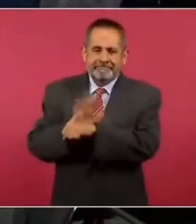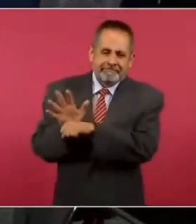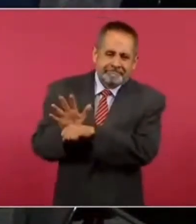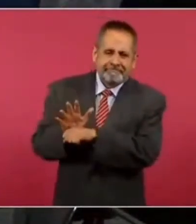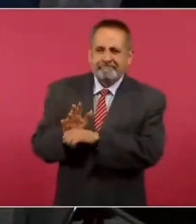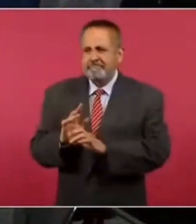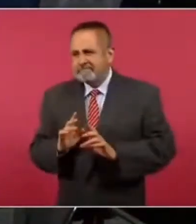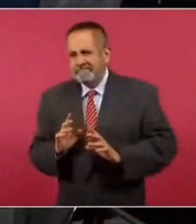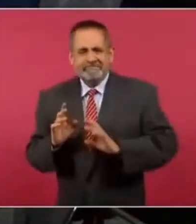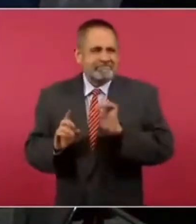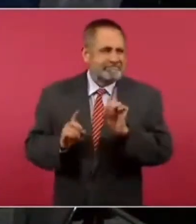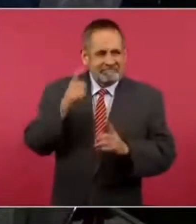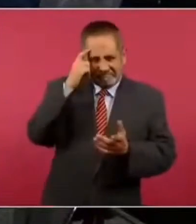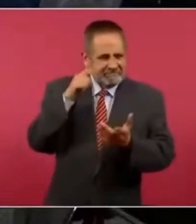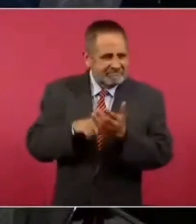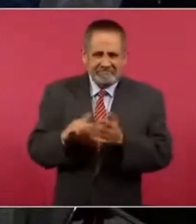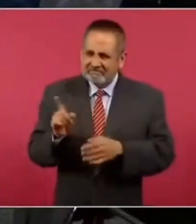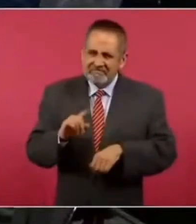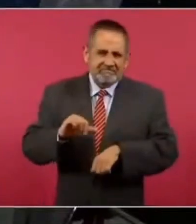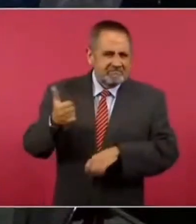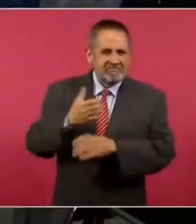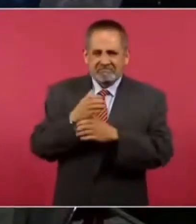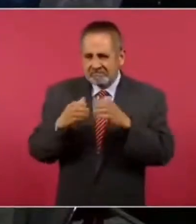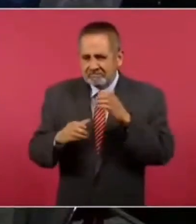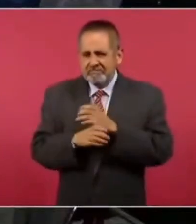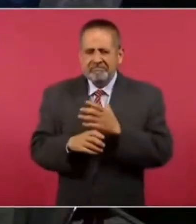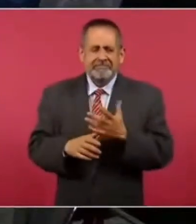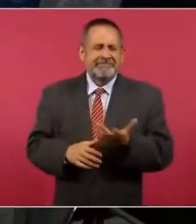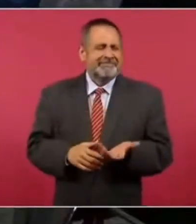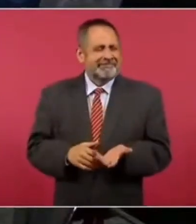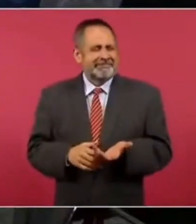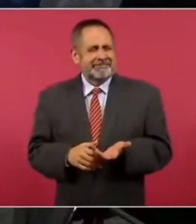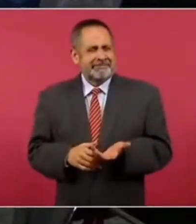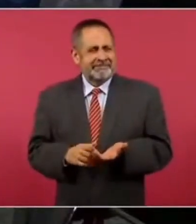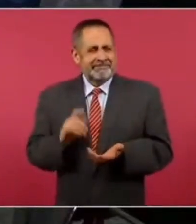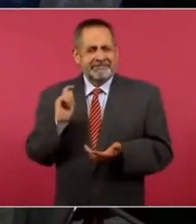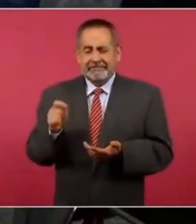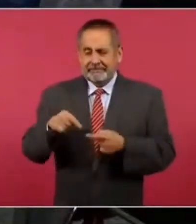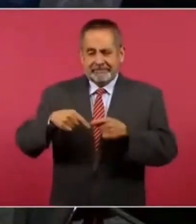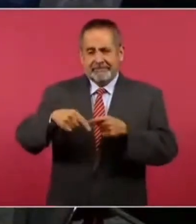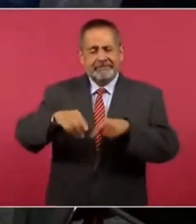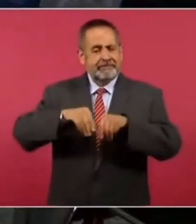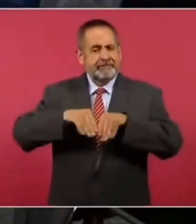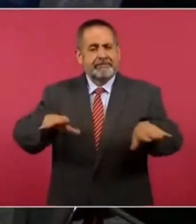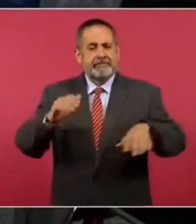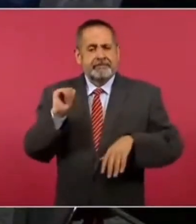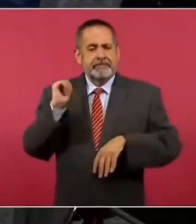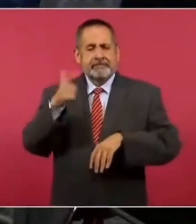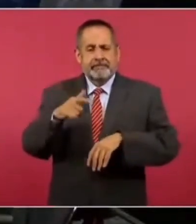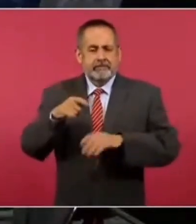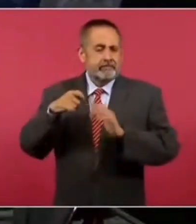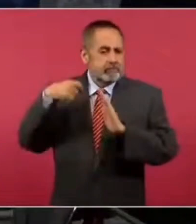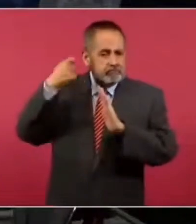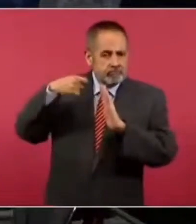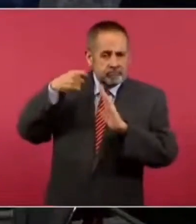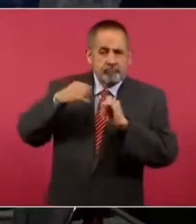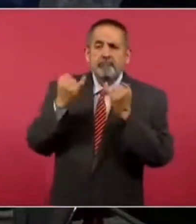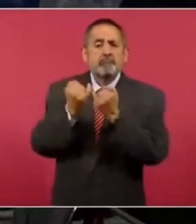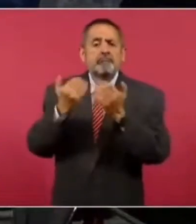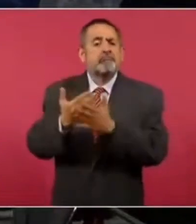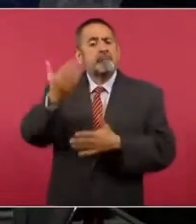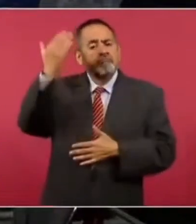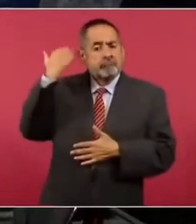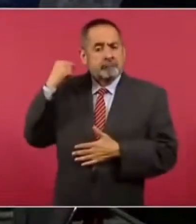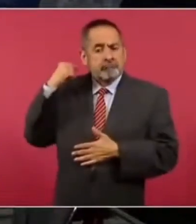si en las próximas horas saldrá a dar algún mensaje en un video como ha sucedido